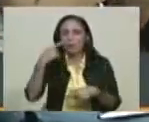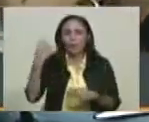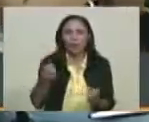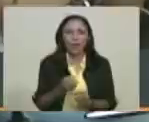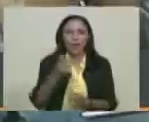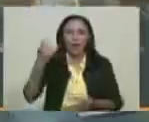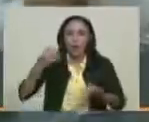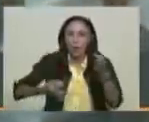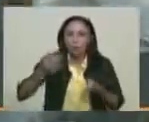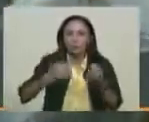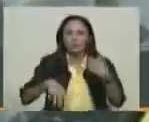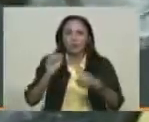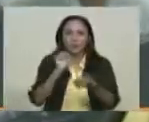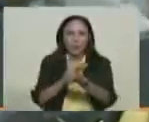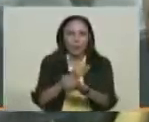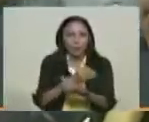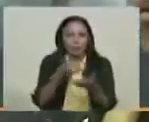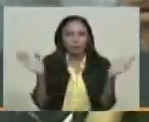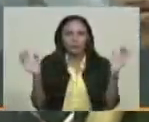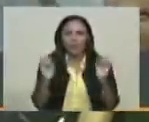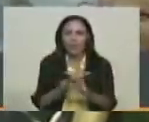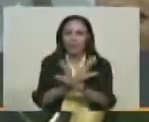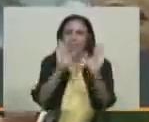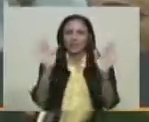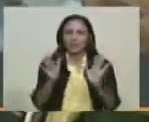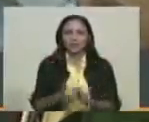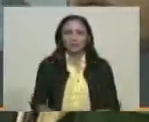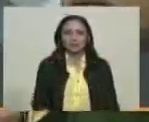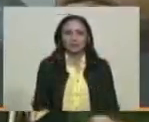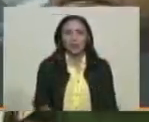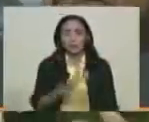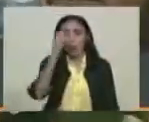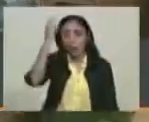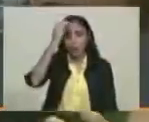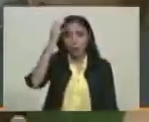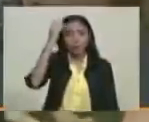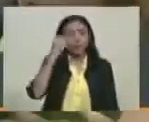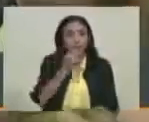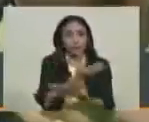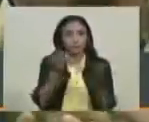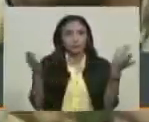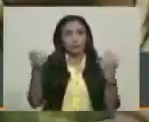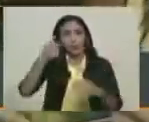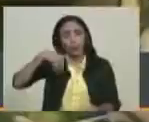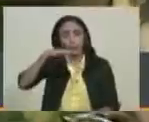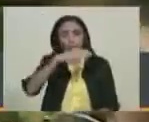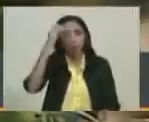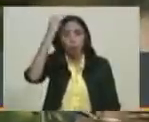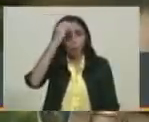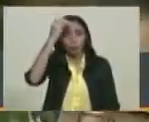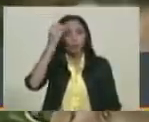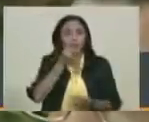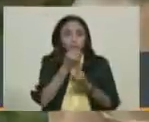público, abierto, transparente, para crear conciencia nacional.